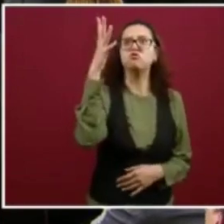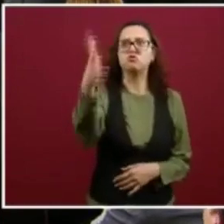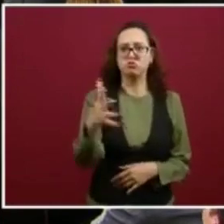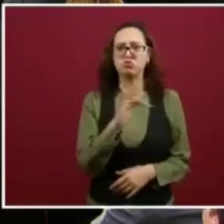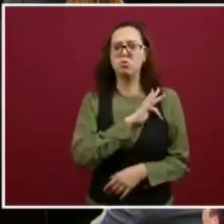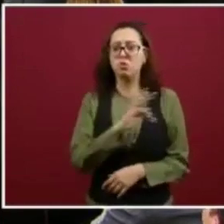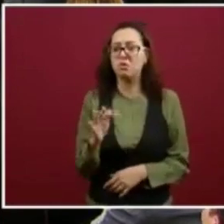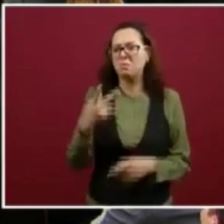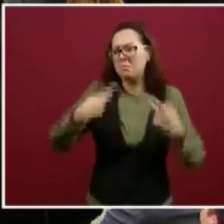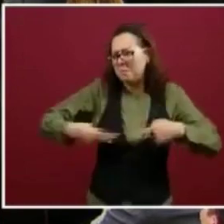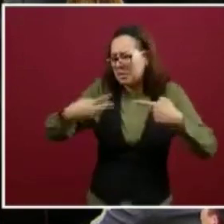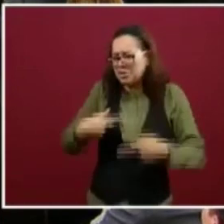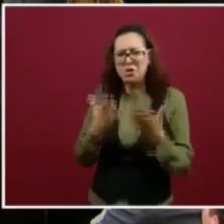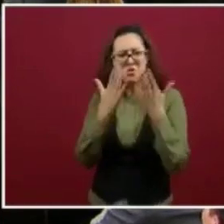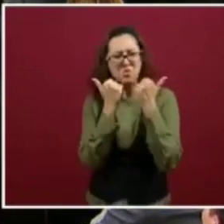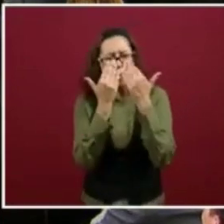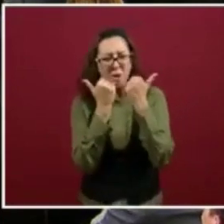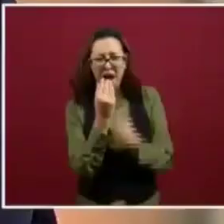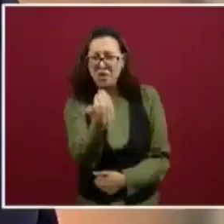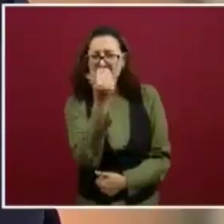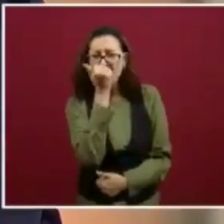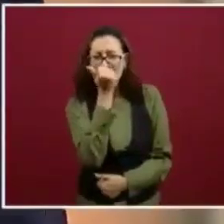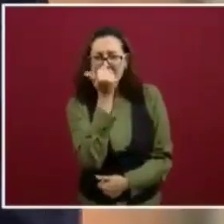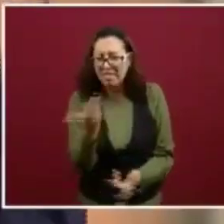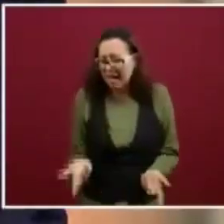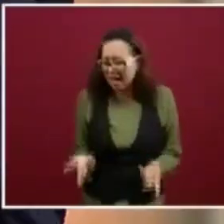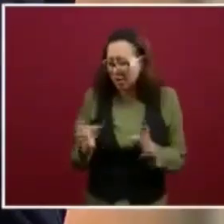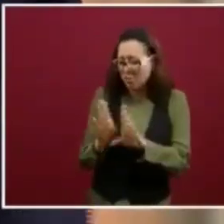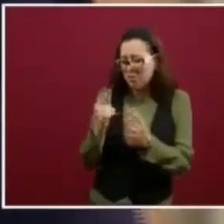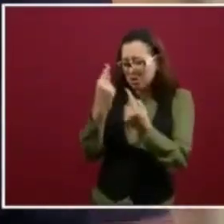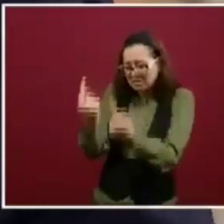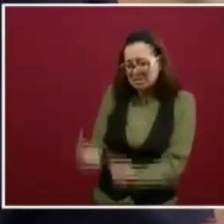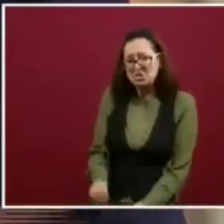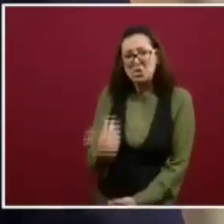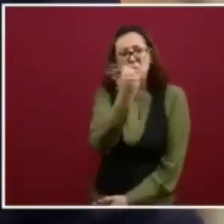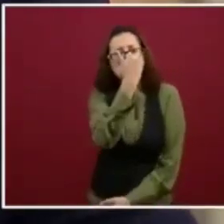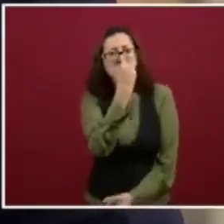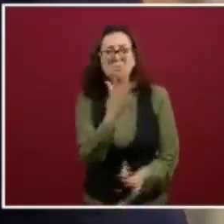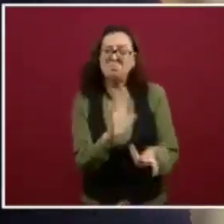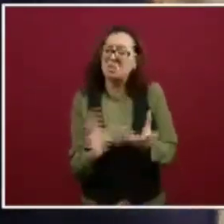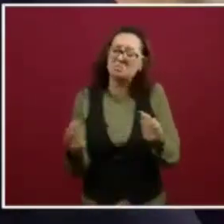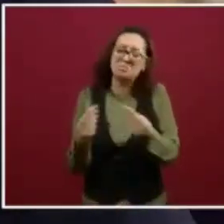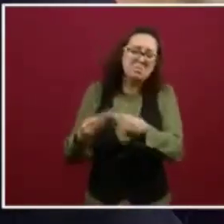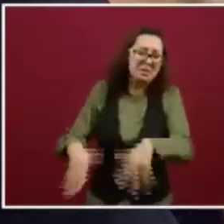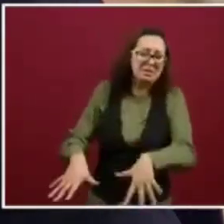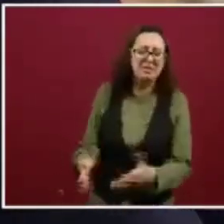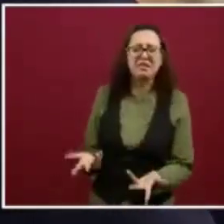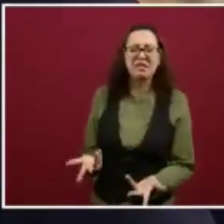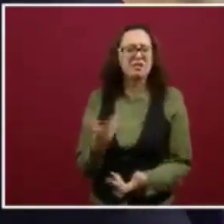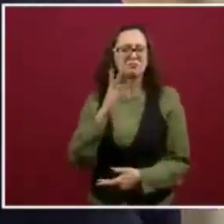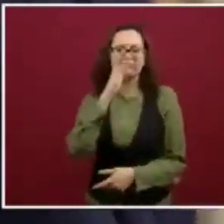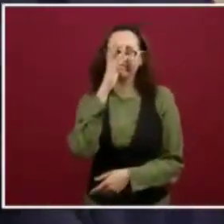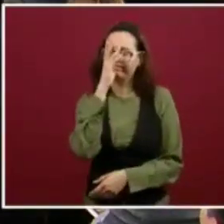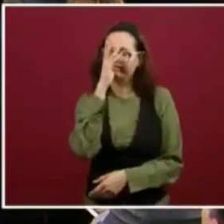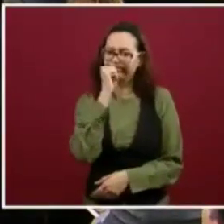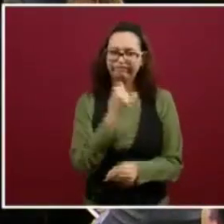gente alimentos, a los niños, en una edad crucial, se nos va la generación, se nos fue. Y eso no podemos